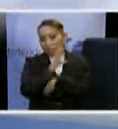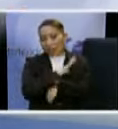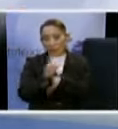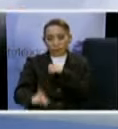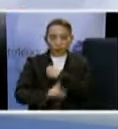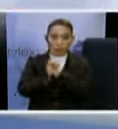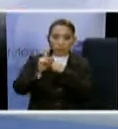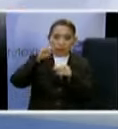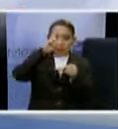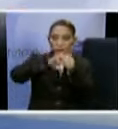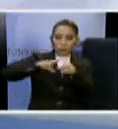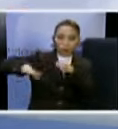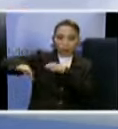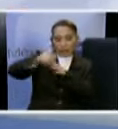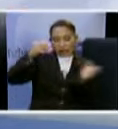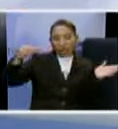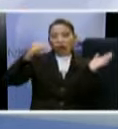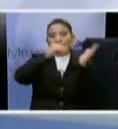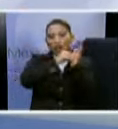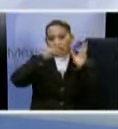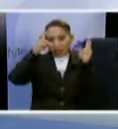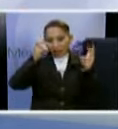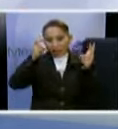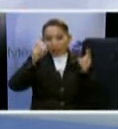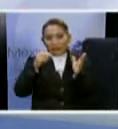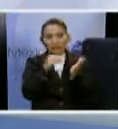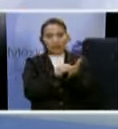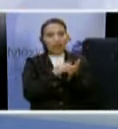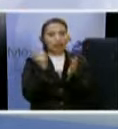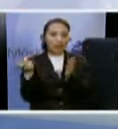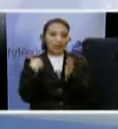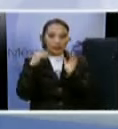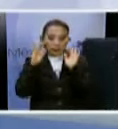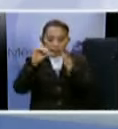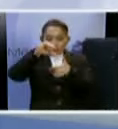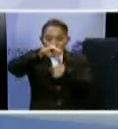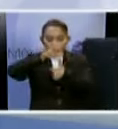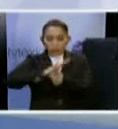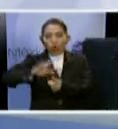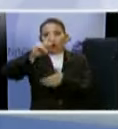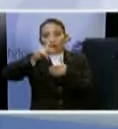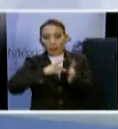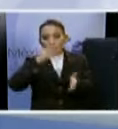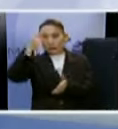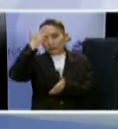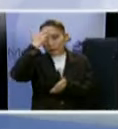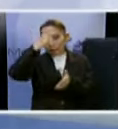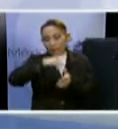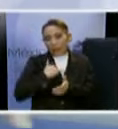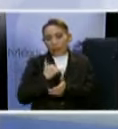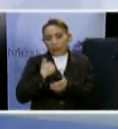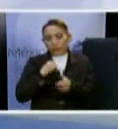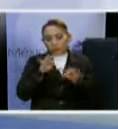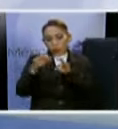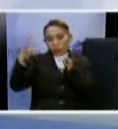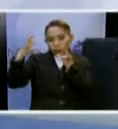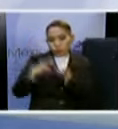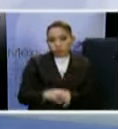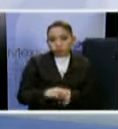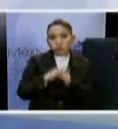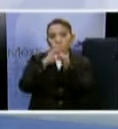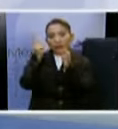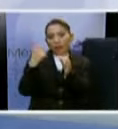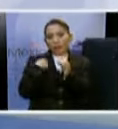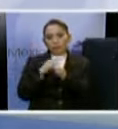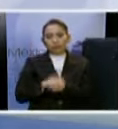desastres naturales, está ya en la agenda trilateral y desde luego con Centroamérica, en que otra vez hay que recordar, Canadá trabajó con nosotros